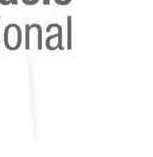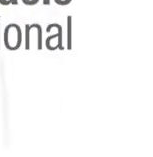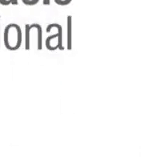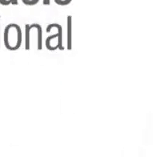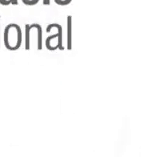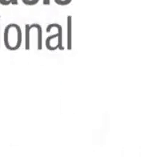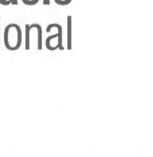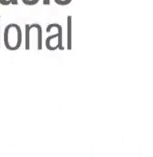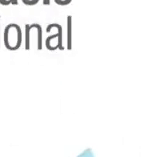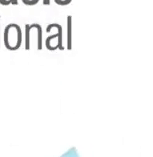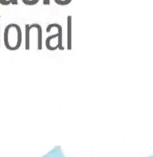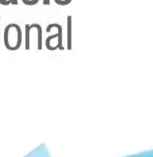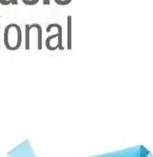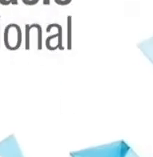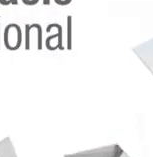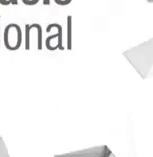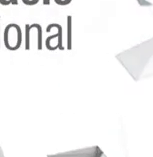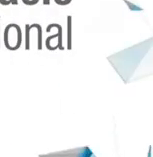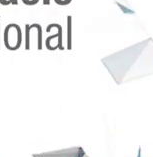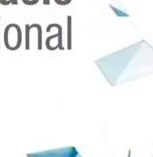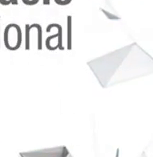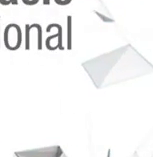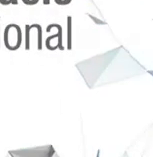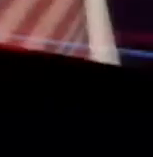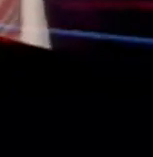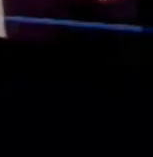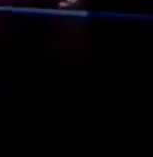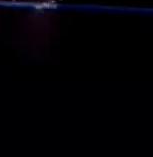Inicio de espacio promocional.